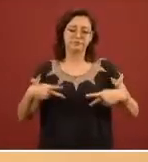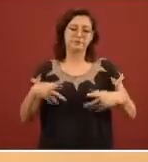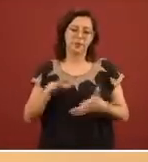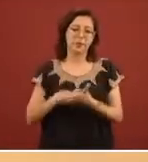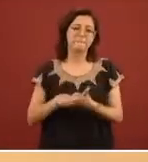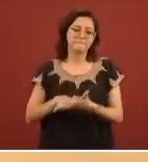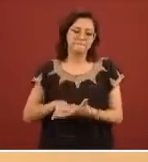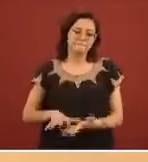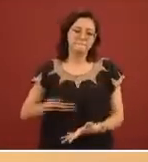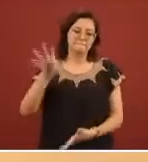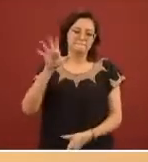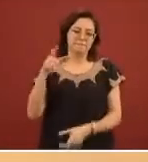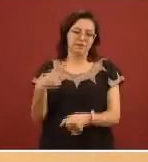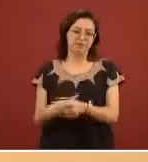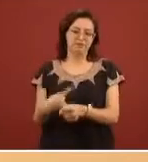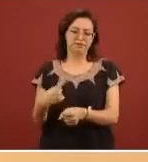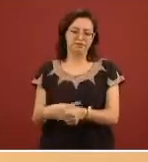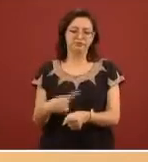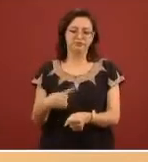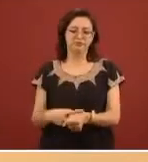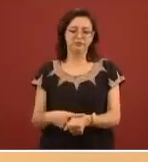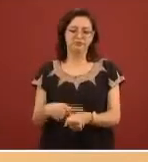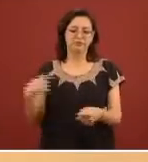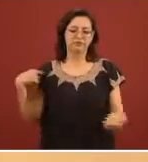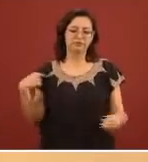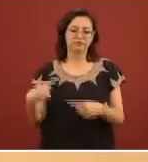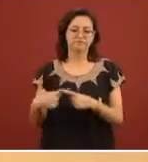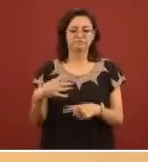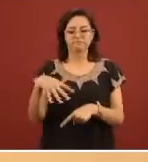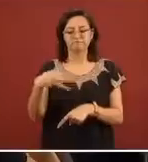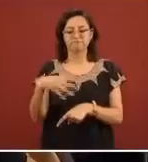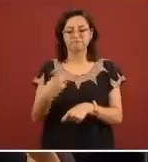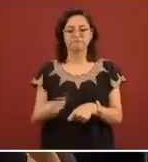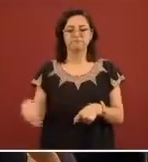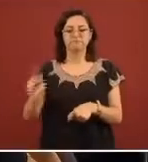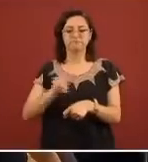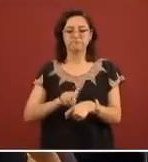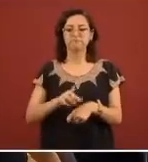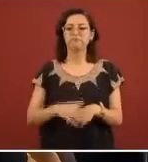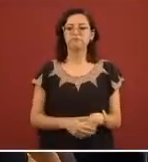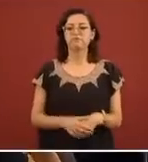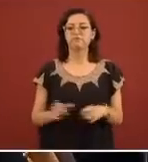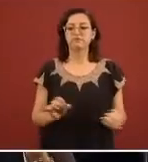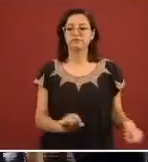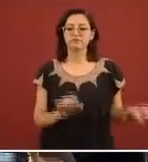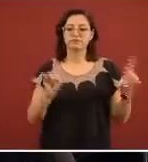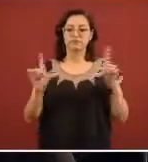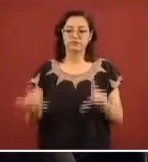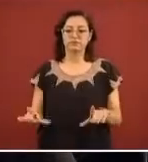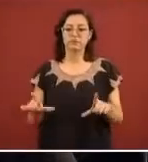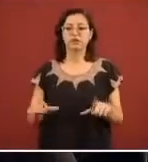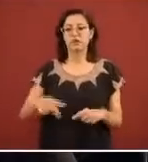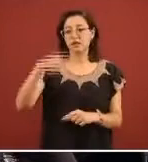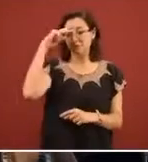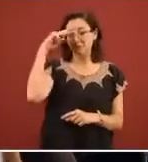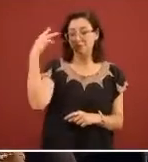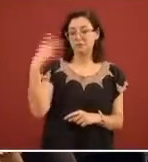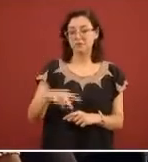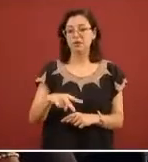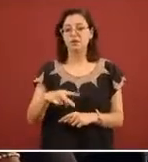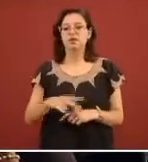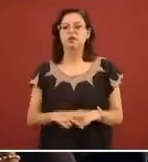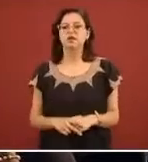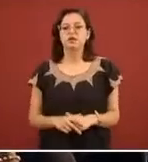mayor concentración de estos casos en los últimos 14 días. En la siguiente diapositiva actualizamos nuestro panorama